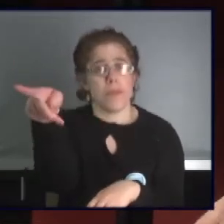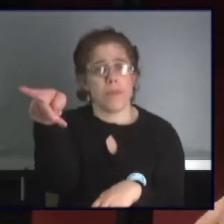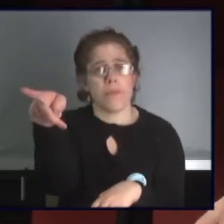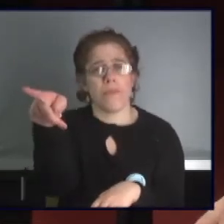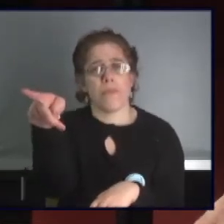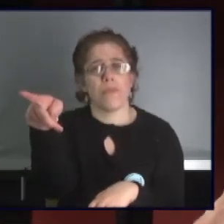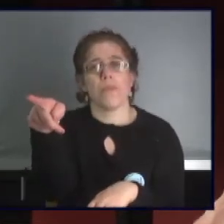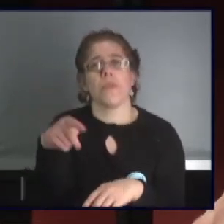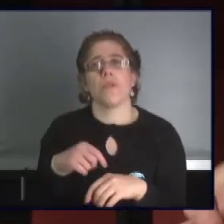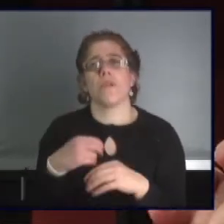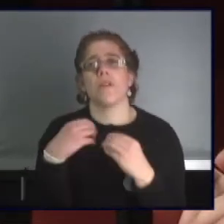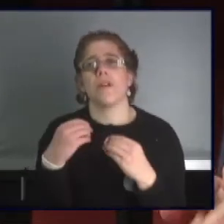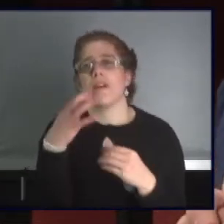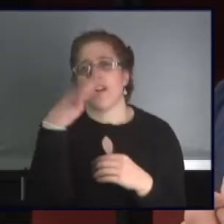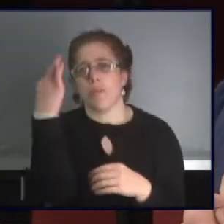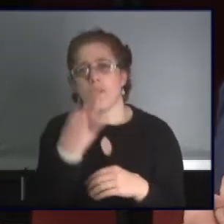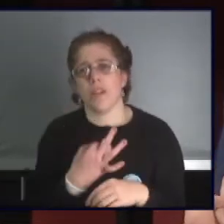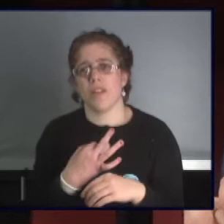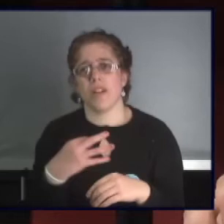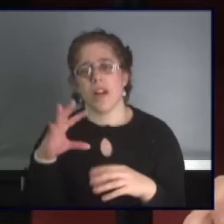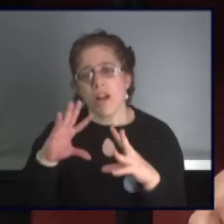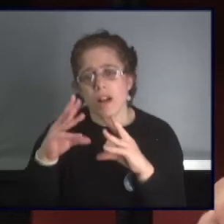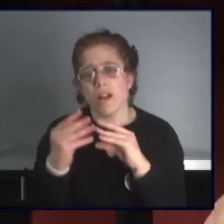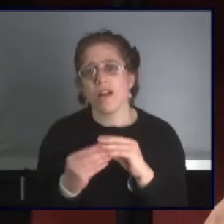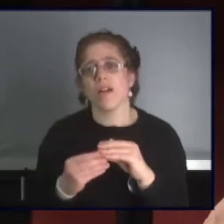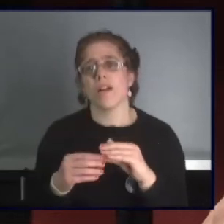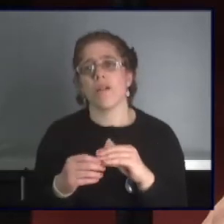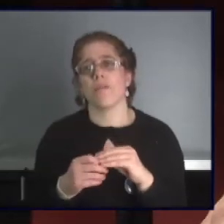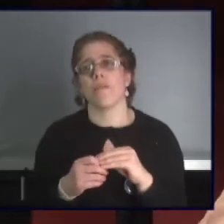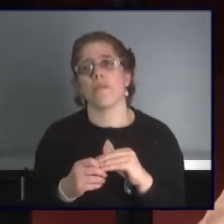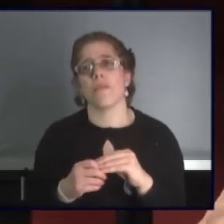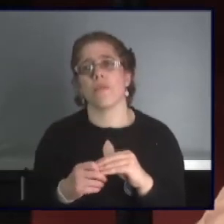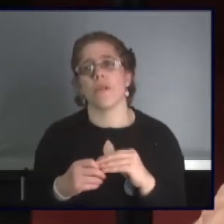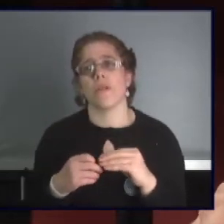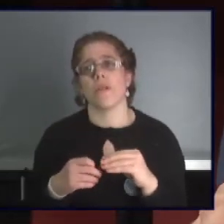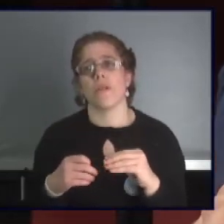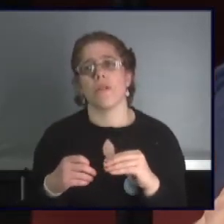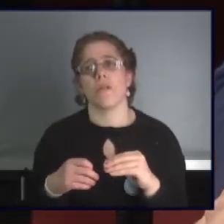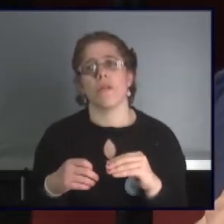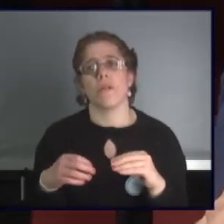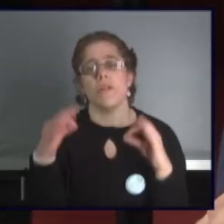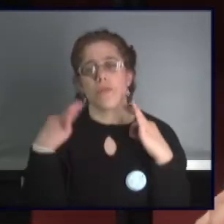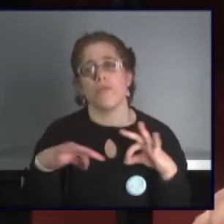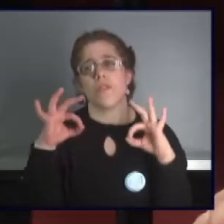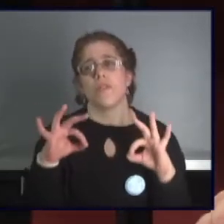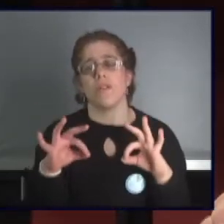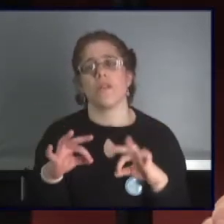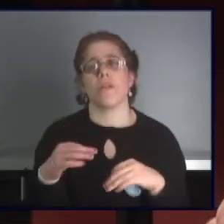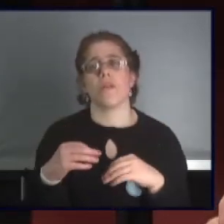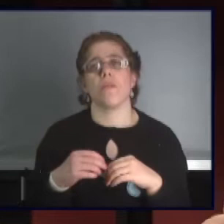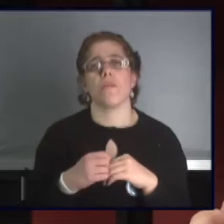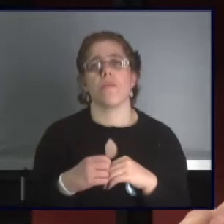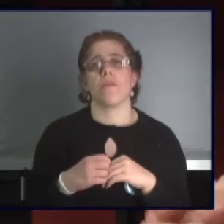revolucionario realmente si modifica de cuajo todo si es un parche si no es suficiente dame tu lectura por favor